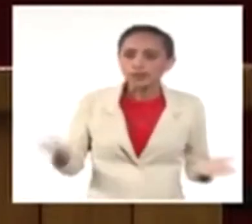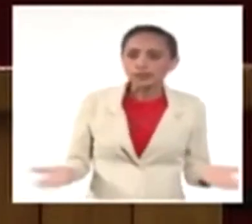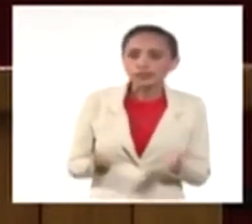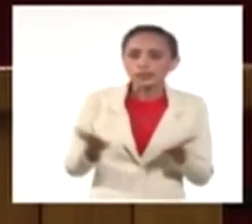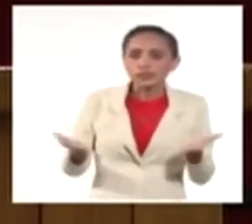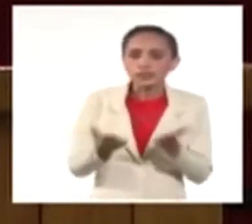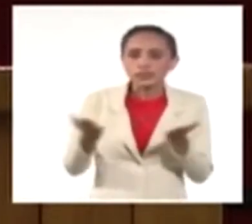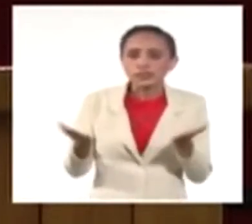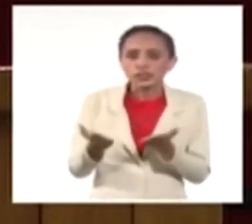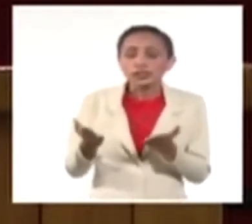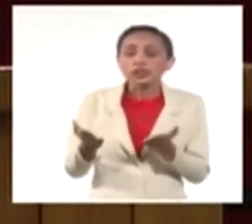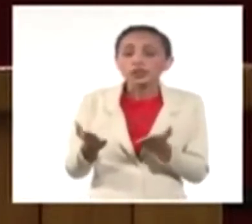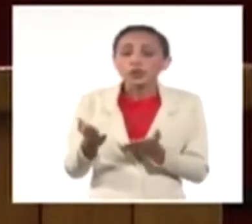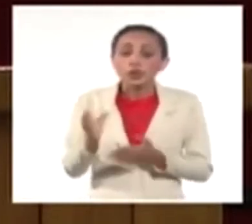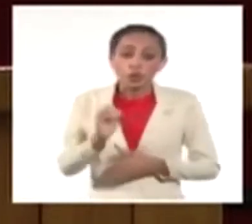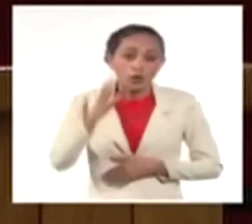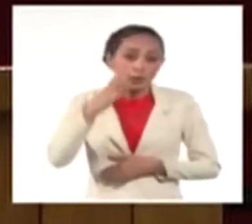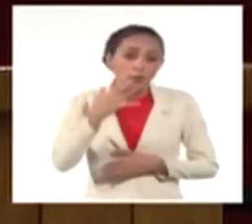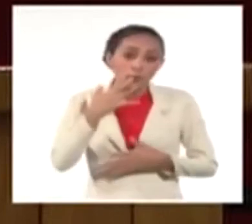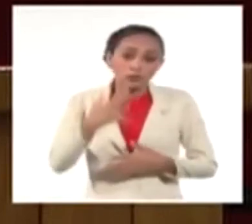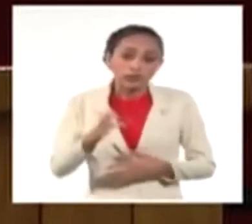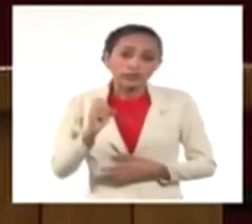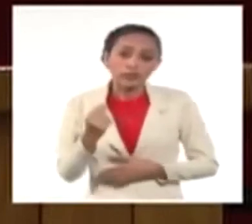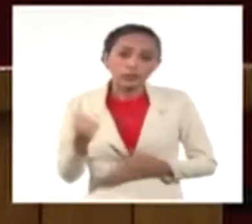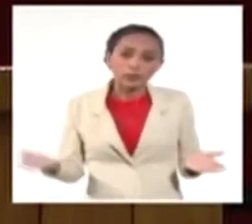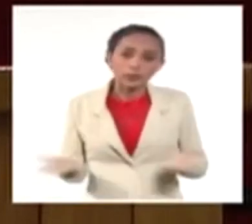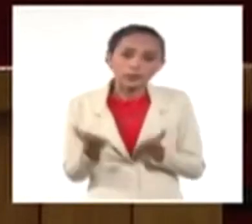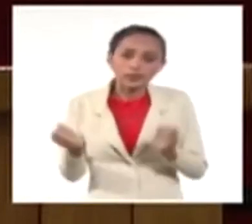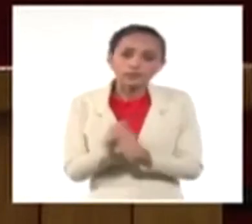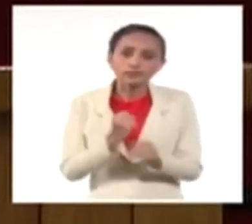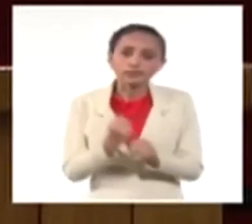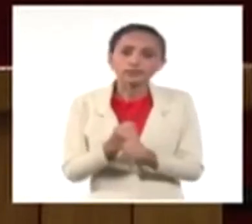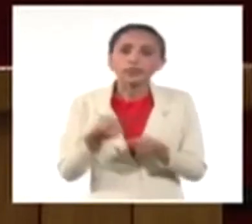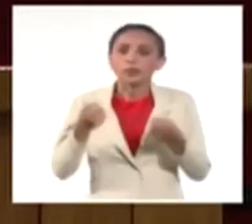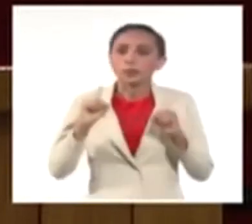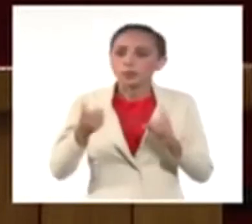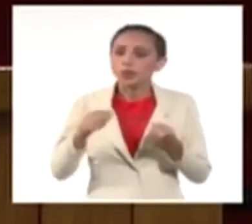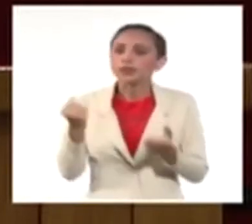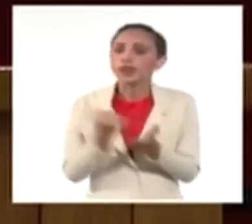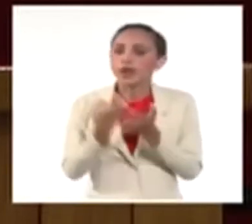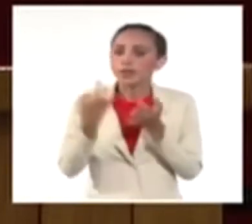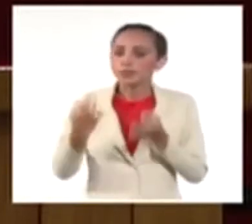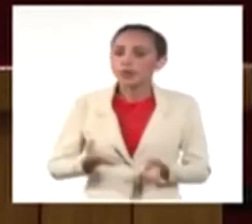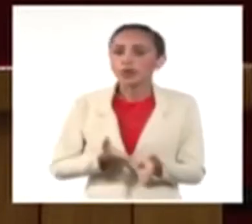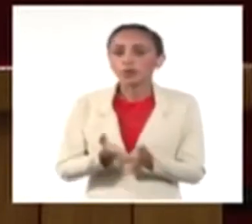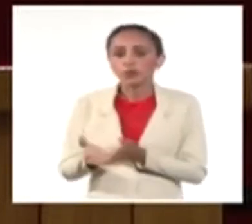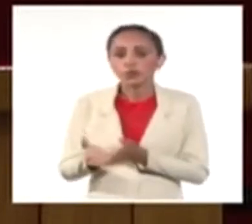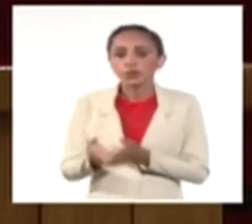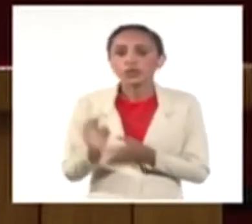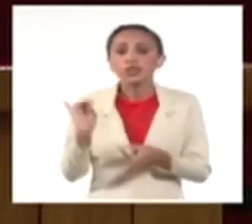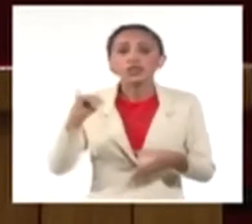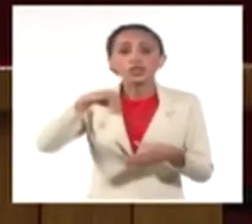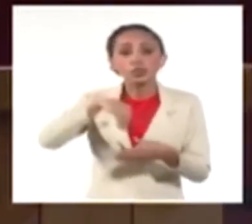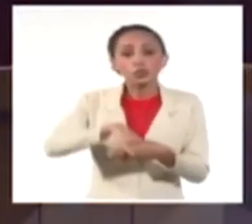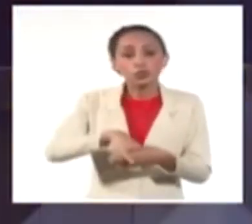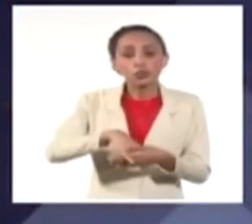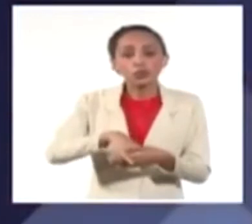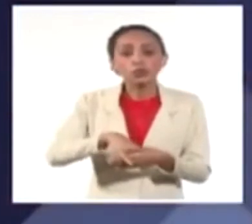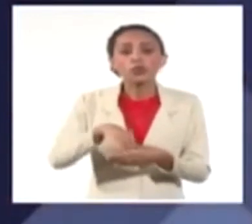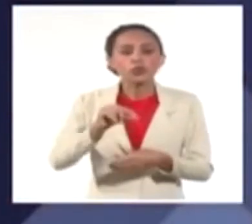sectores clave de la economía y respaldar las políticas aprobadas, en el que se incluye el